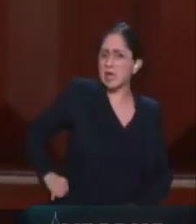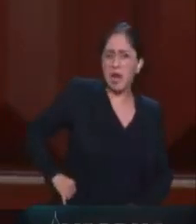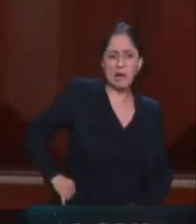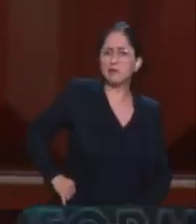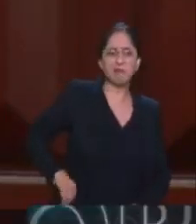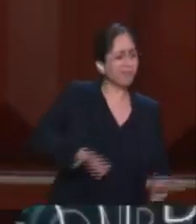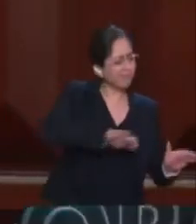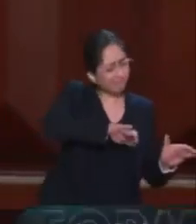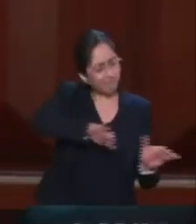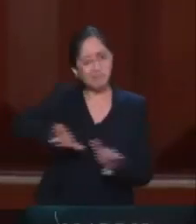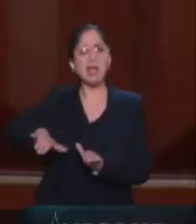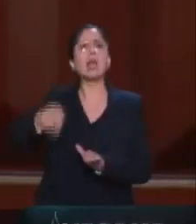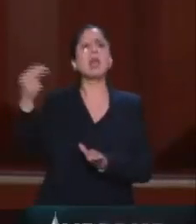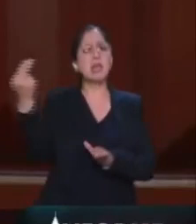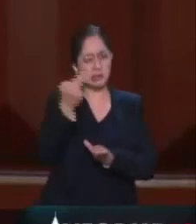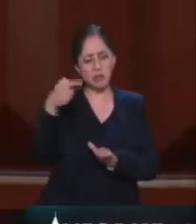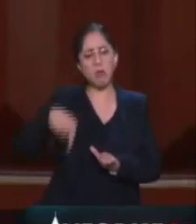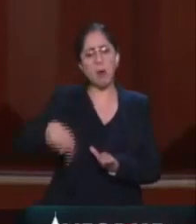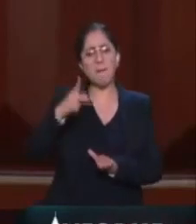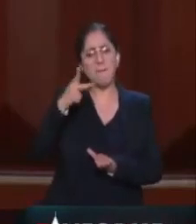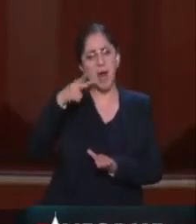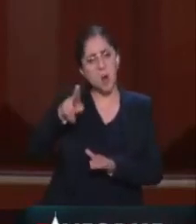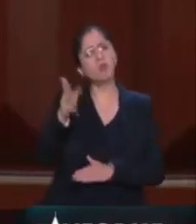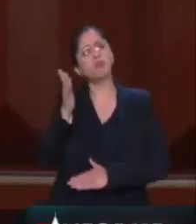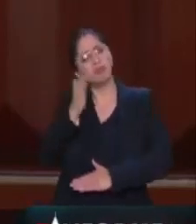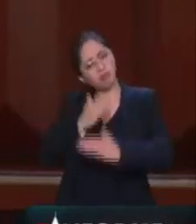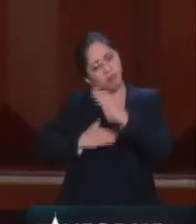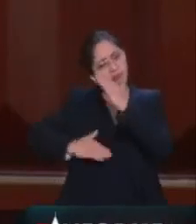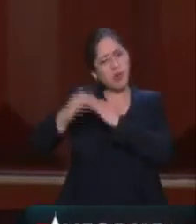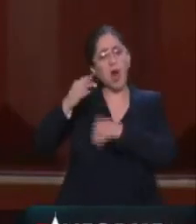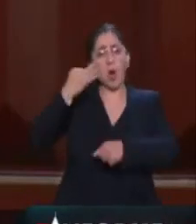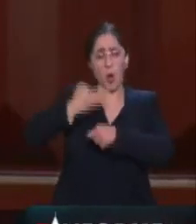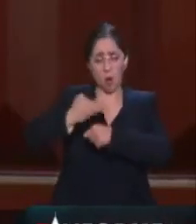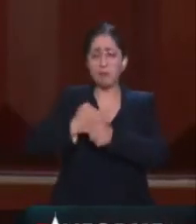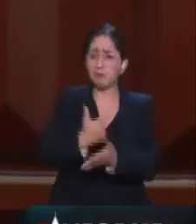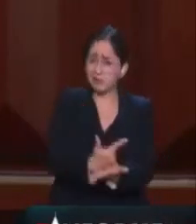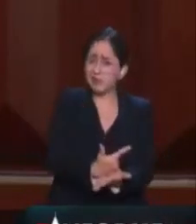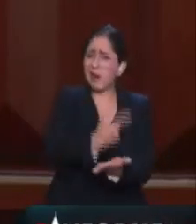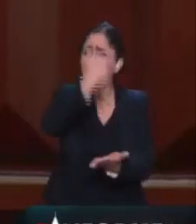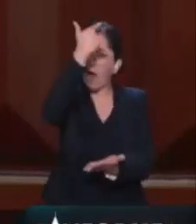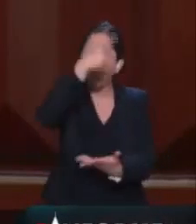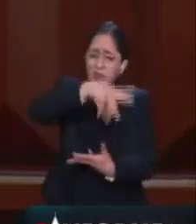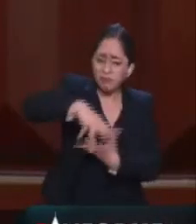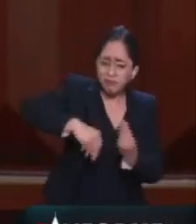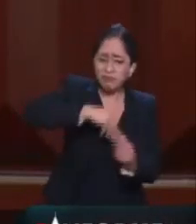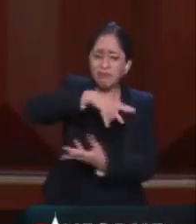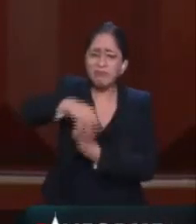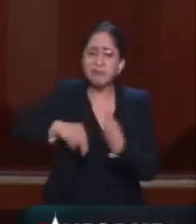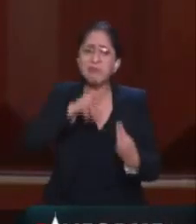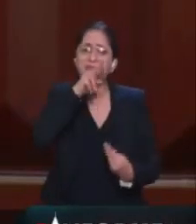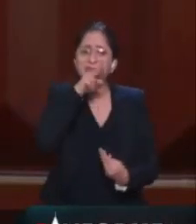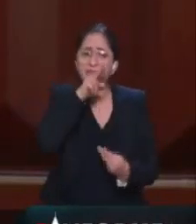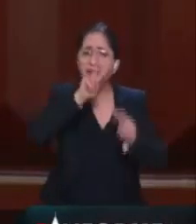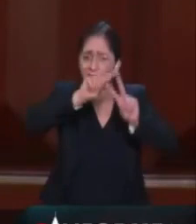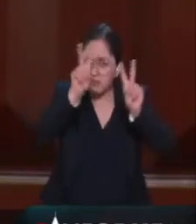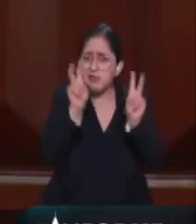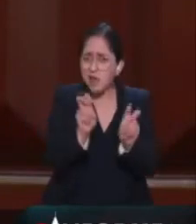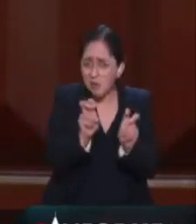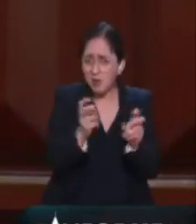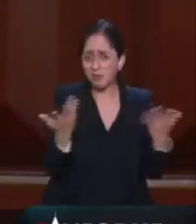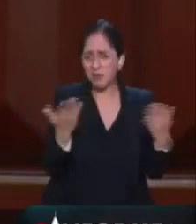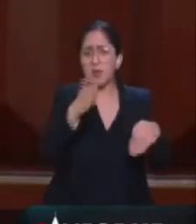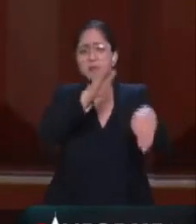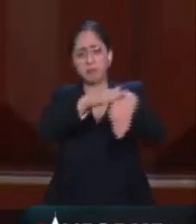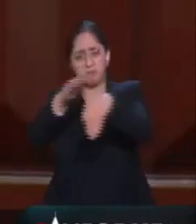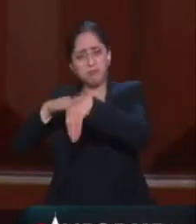poder arrancar a nuestra patria de las graves crisis que la agobian. Convoco a todos